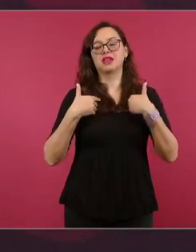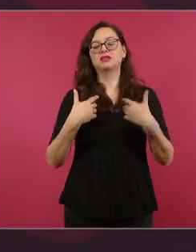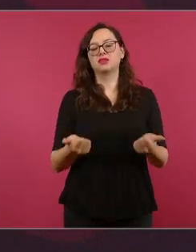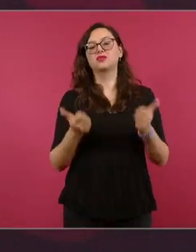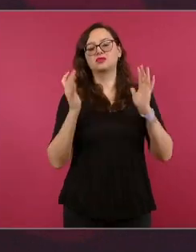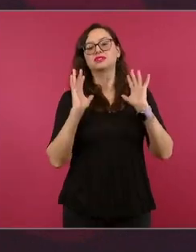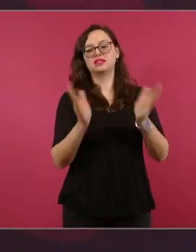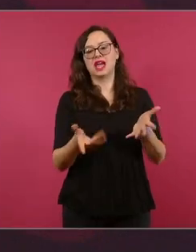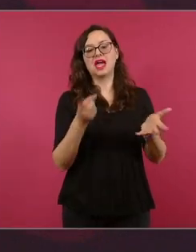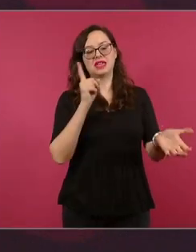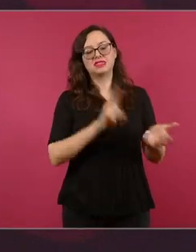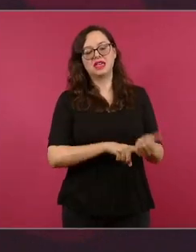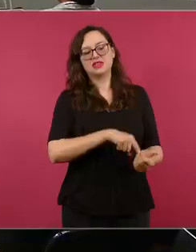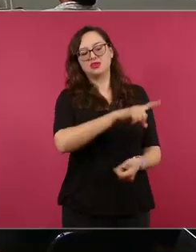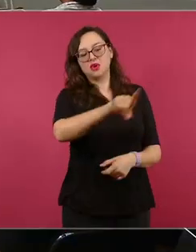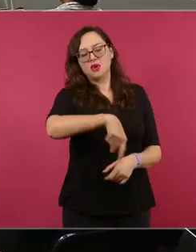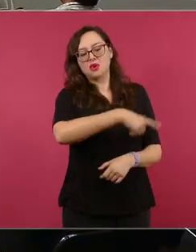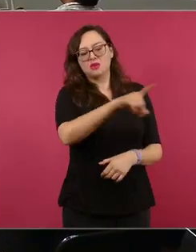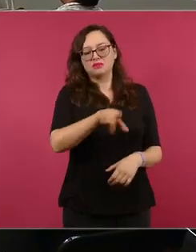han